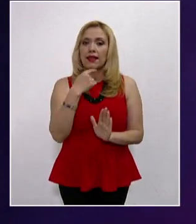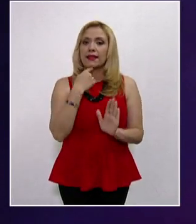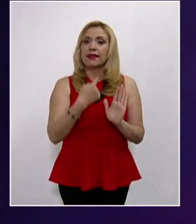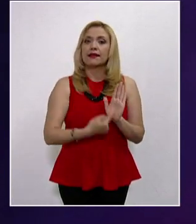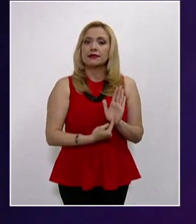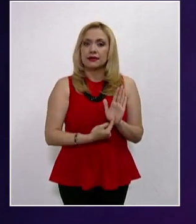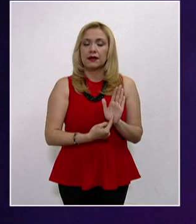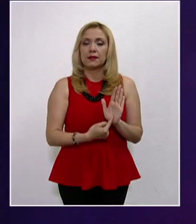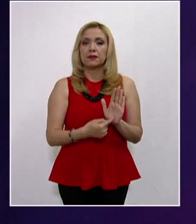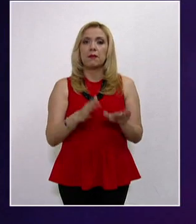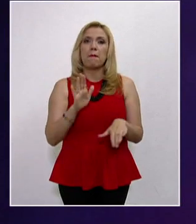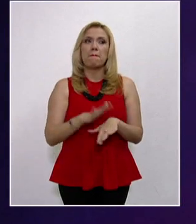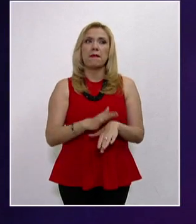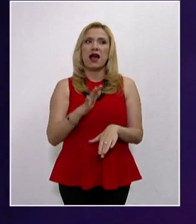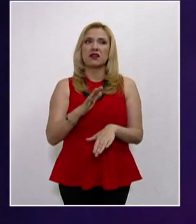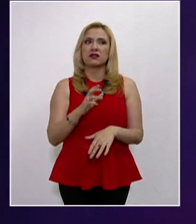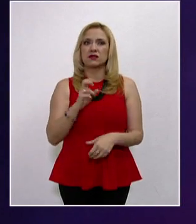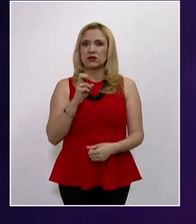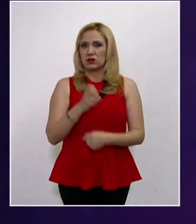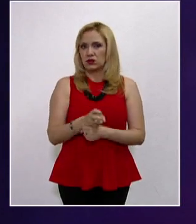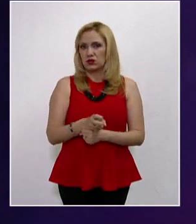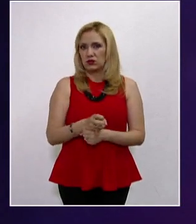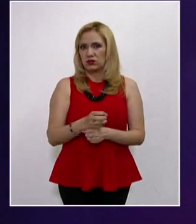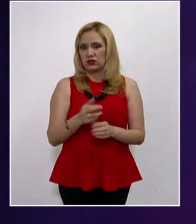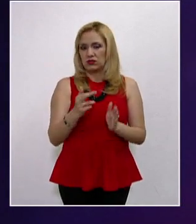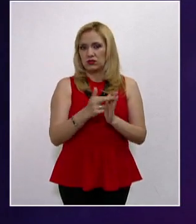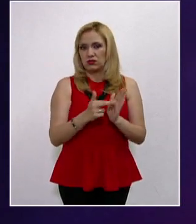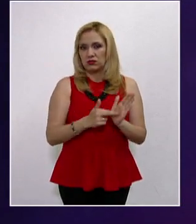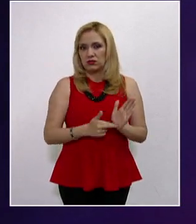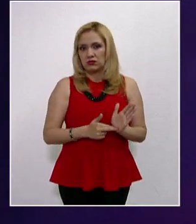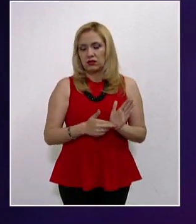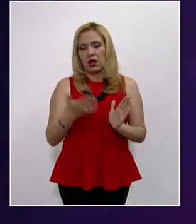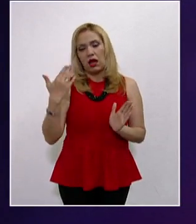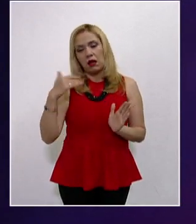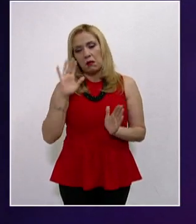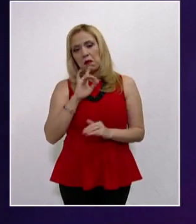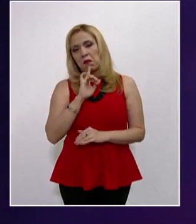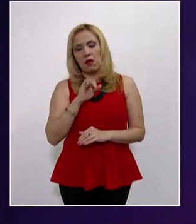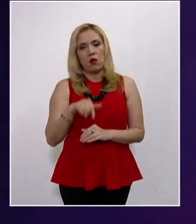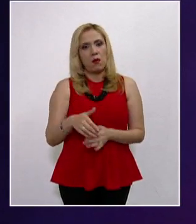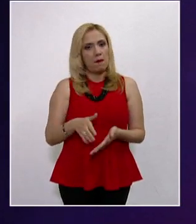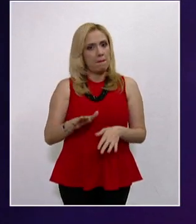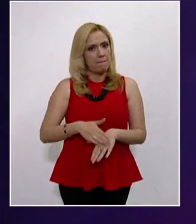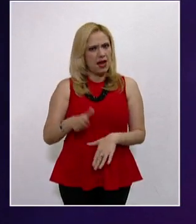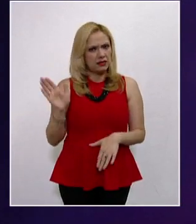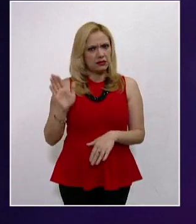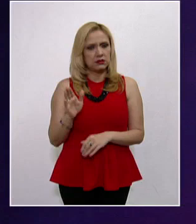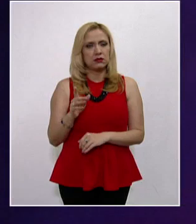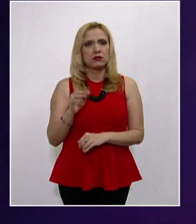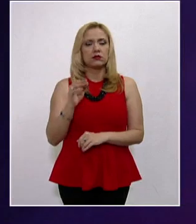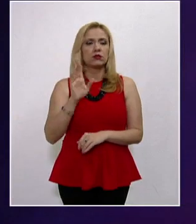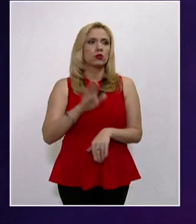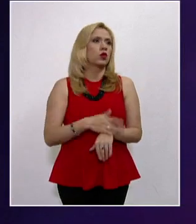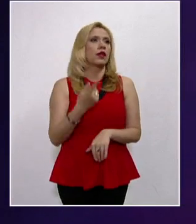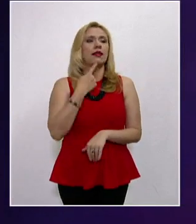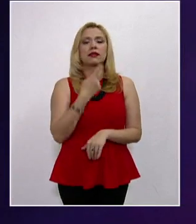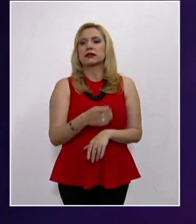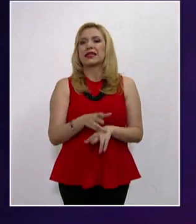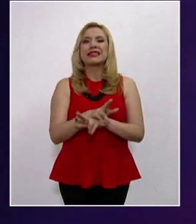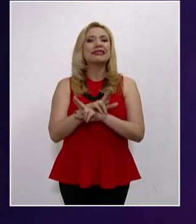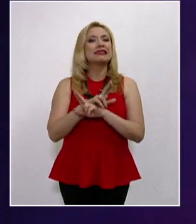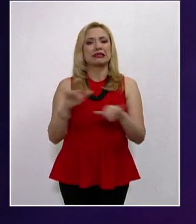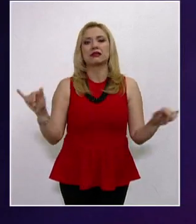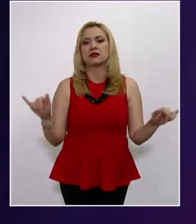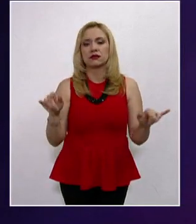establecer mayores restricciones a las que había, ¿no? Estableciendo que, por ejemplo, que de ninguna forma la